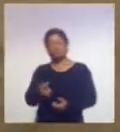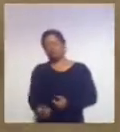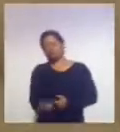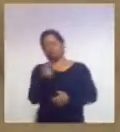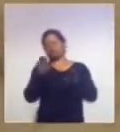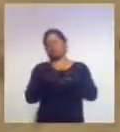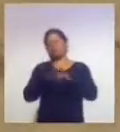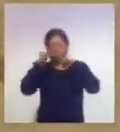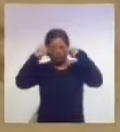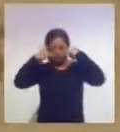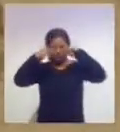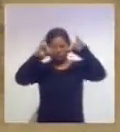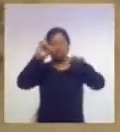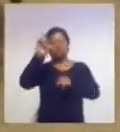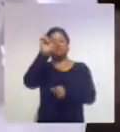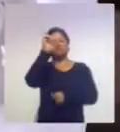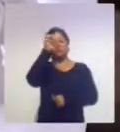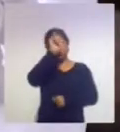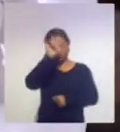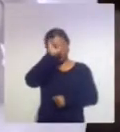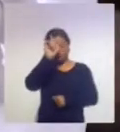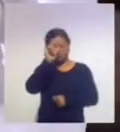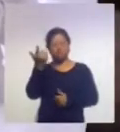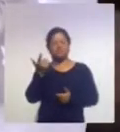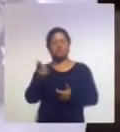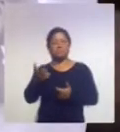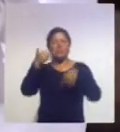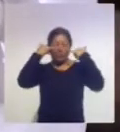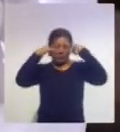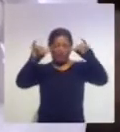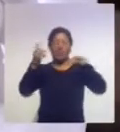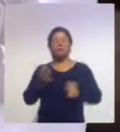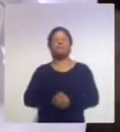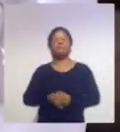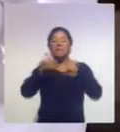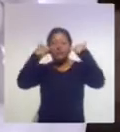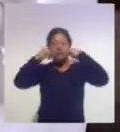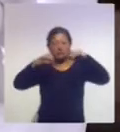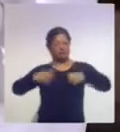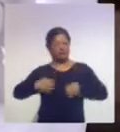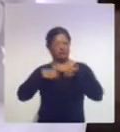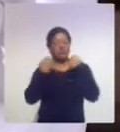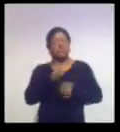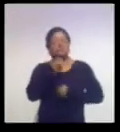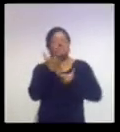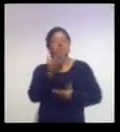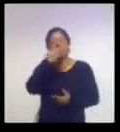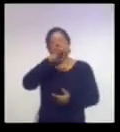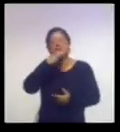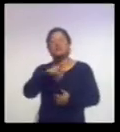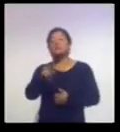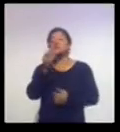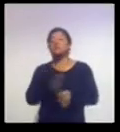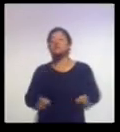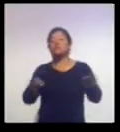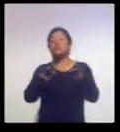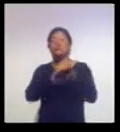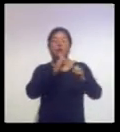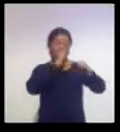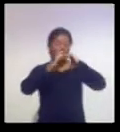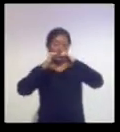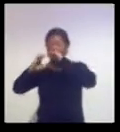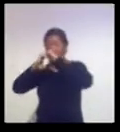la literatura y el cine en los toros, el toro bravo símbolo de la fiesta y la importancia de los medios de comunicación en la fiesta